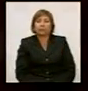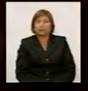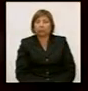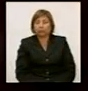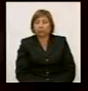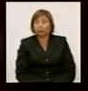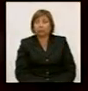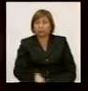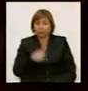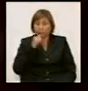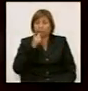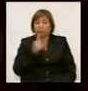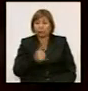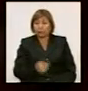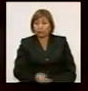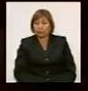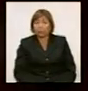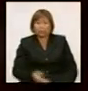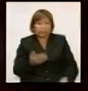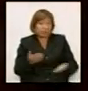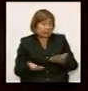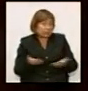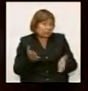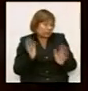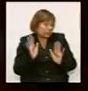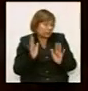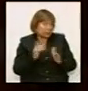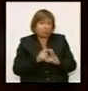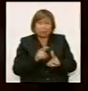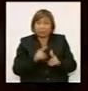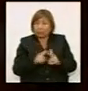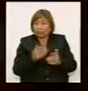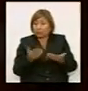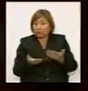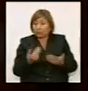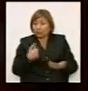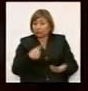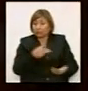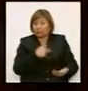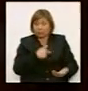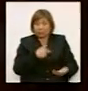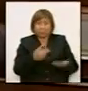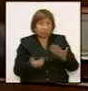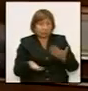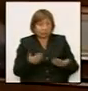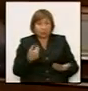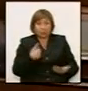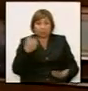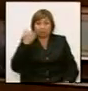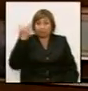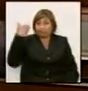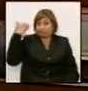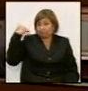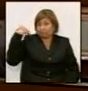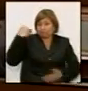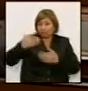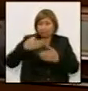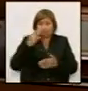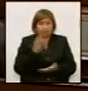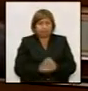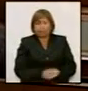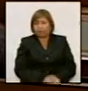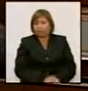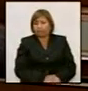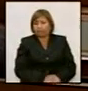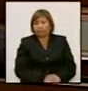Hay quizás entonces algo nuestro ancestral y perverso